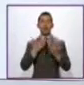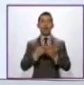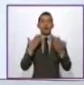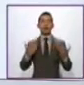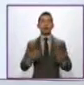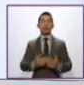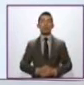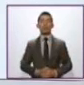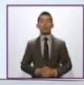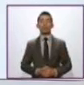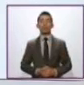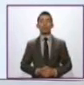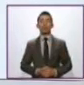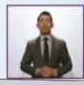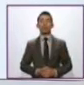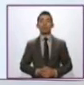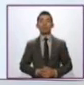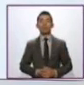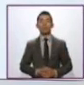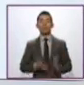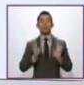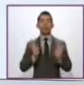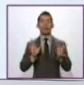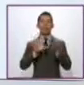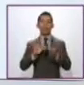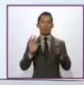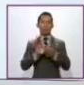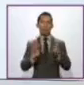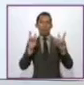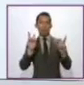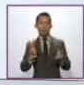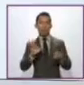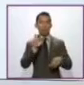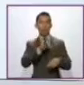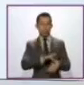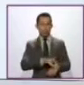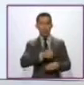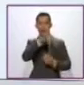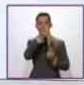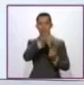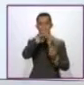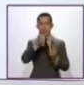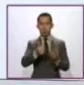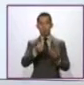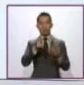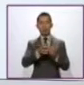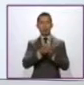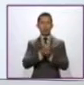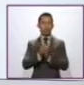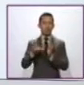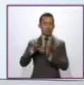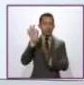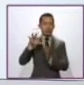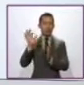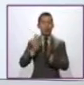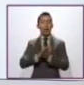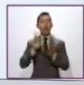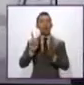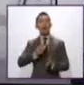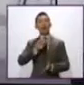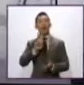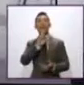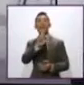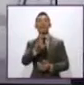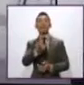conforme ya expresaron los temas que les tocó en este sorteo, vamos a la réplica. Tienen